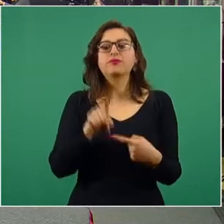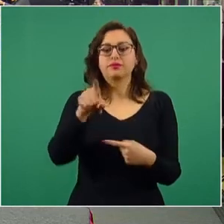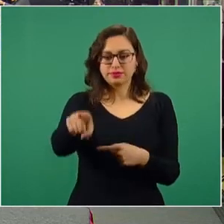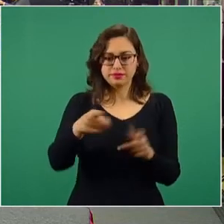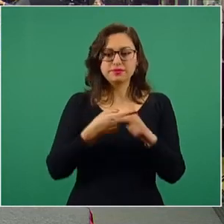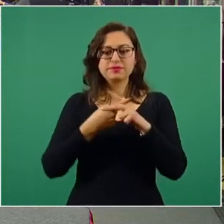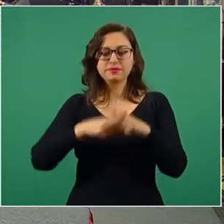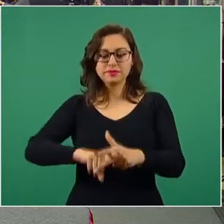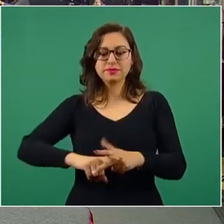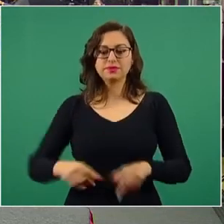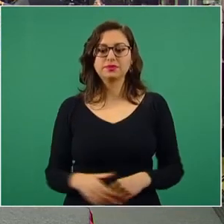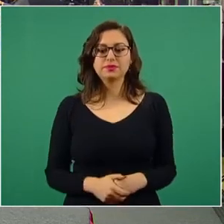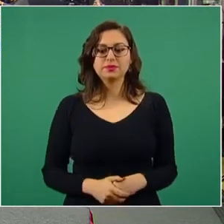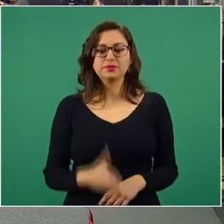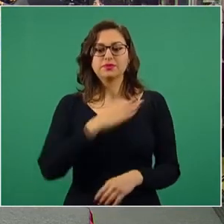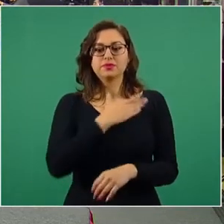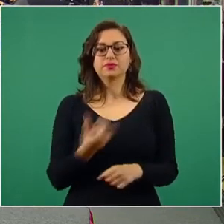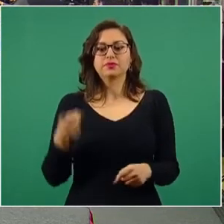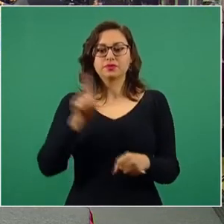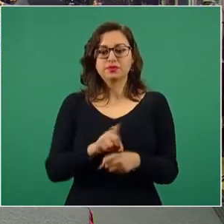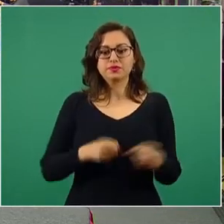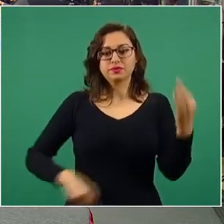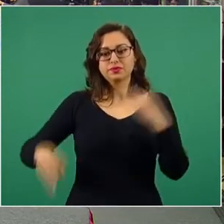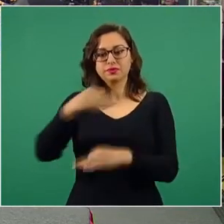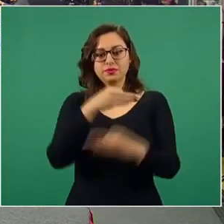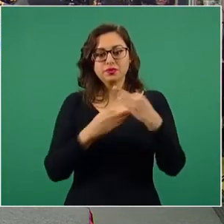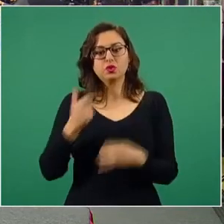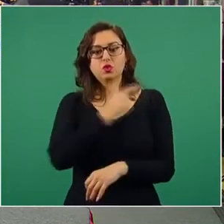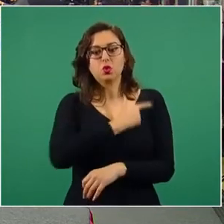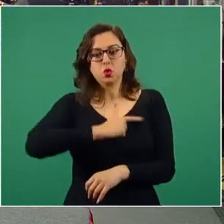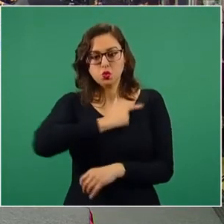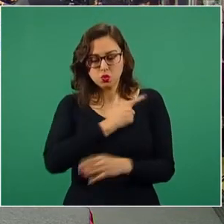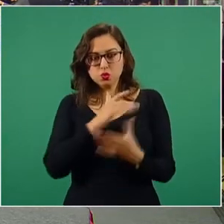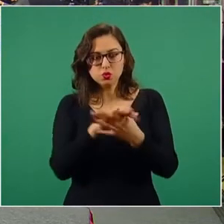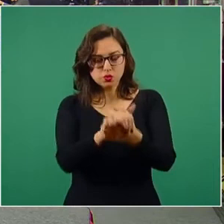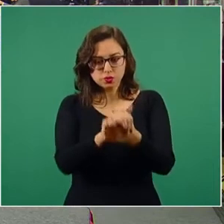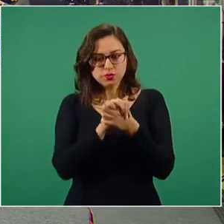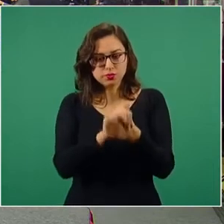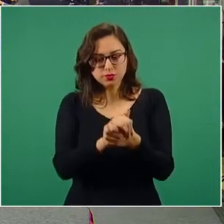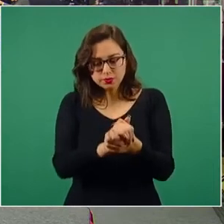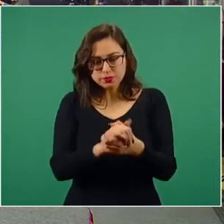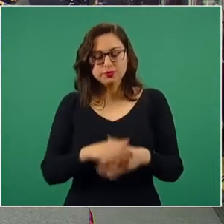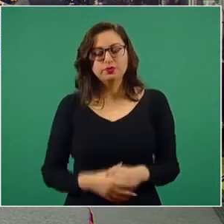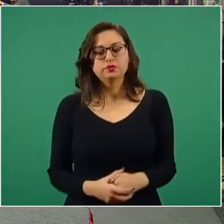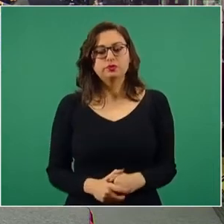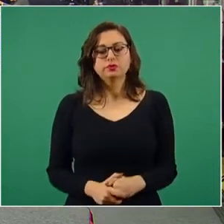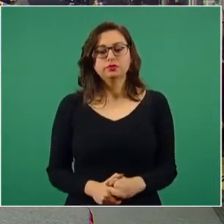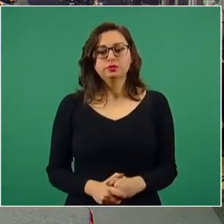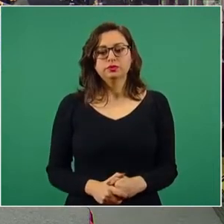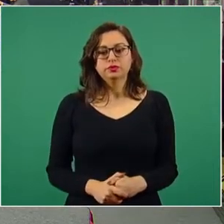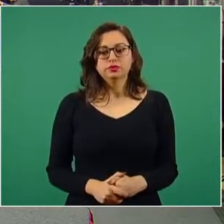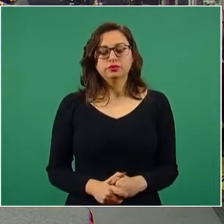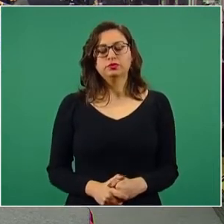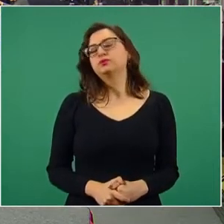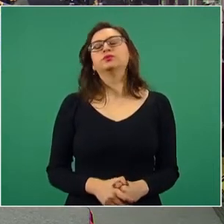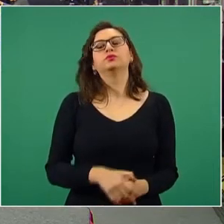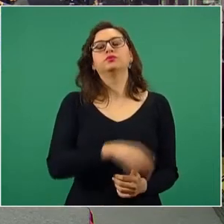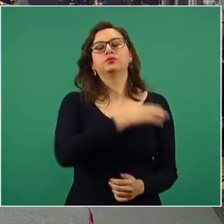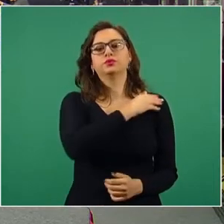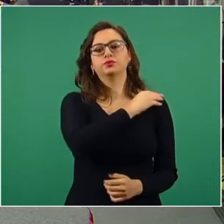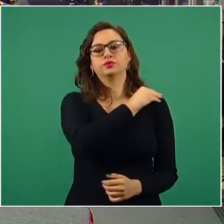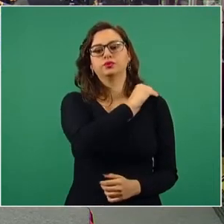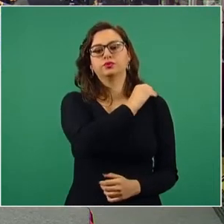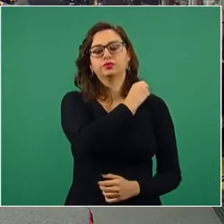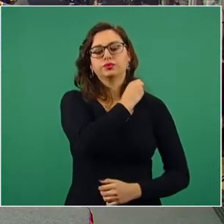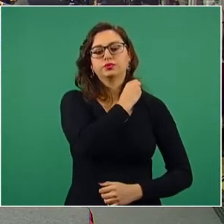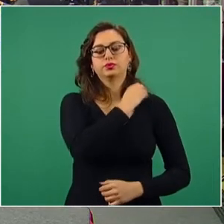Empezamos contigo. Buenos días a todos. Es un gusto saludarlo, presidente. Bueno, le comento, en un refugio para niños víctimas